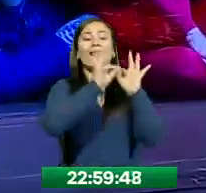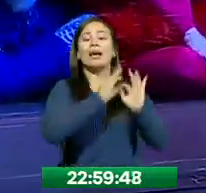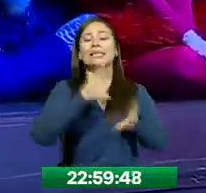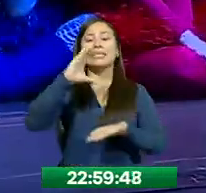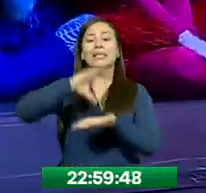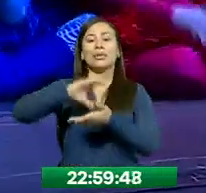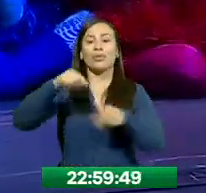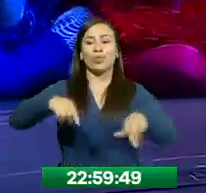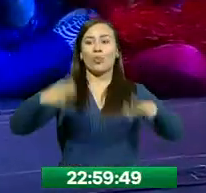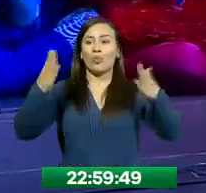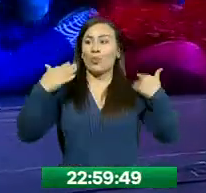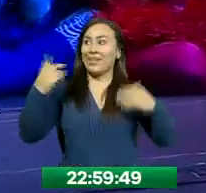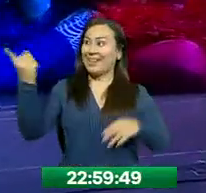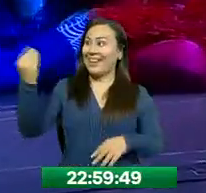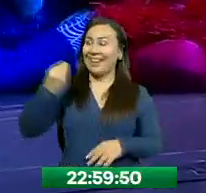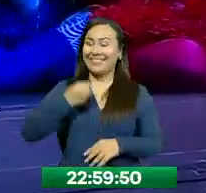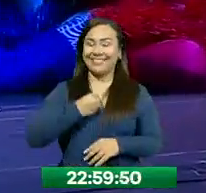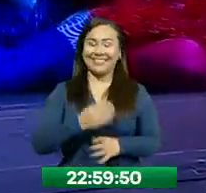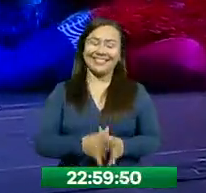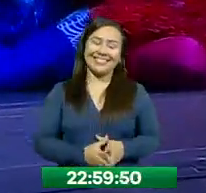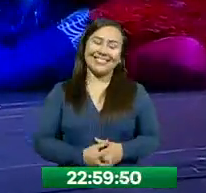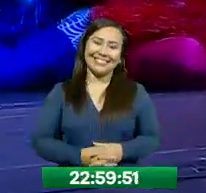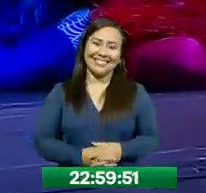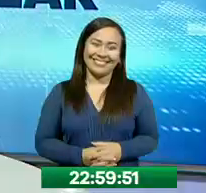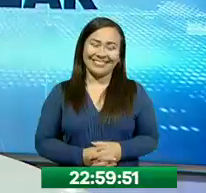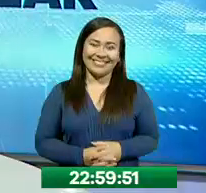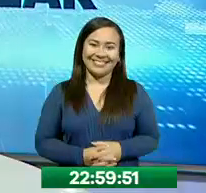urbe porteña, informó Charlie Pisa.